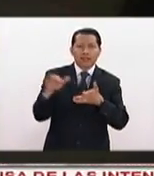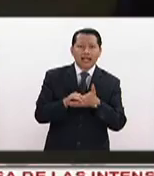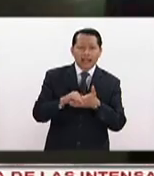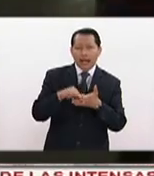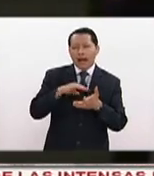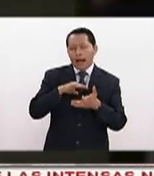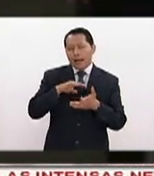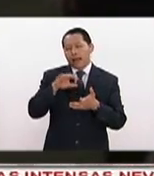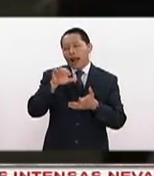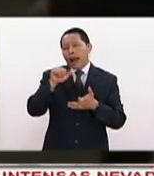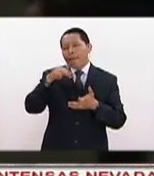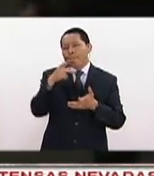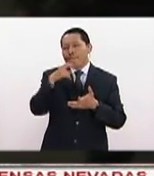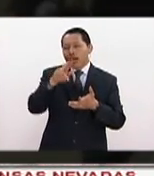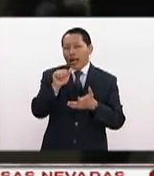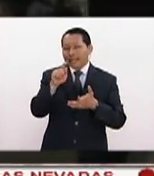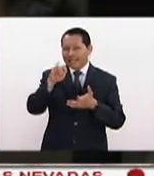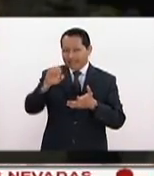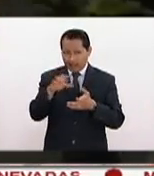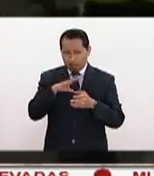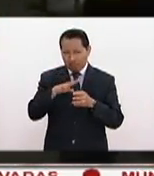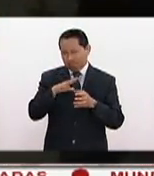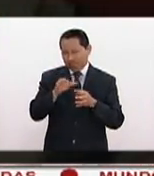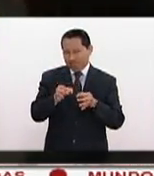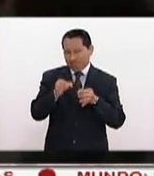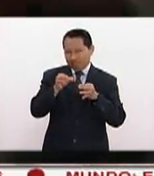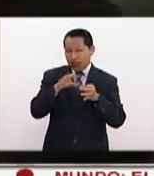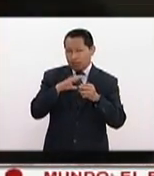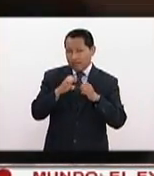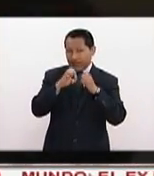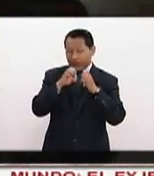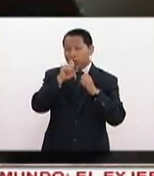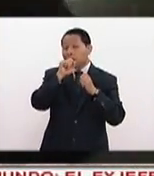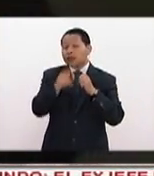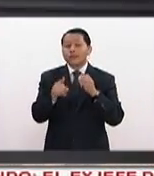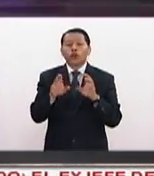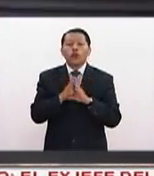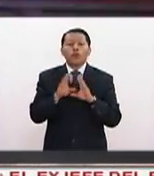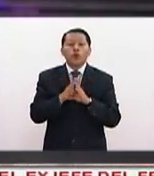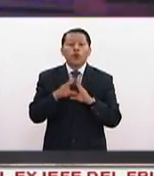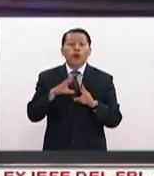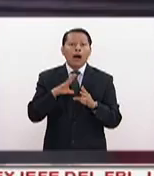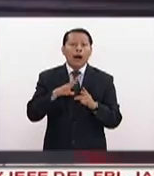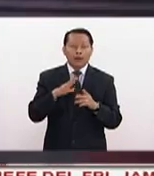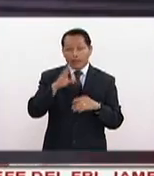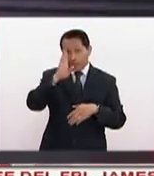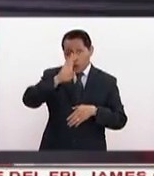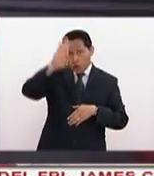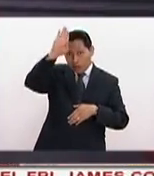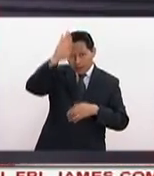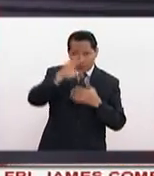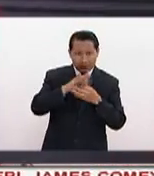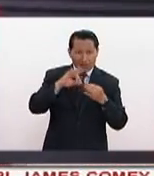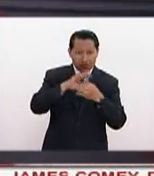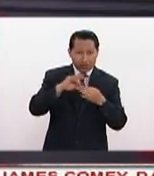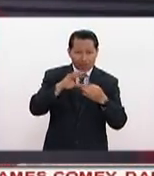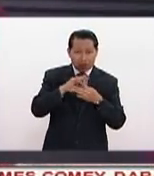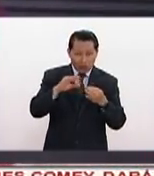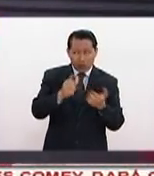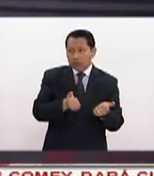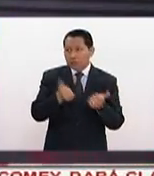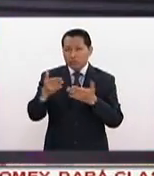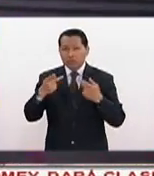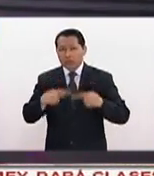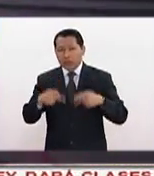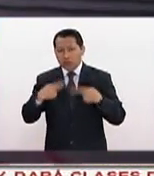Empire State. Las víctimas fueron trasladadas al hospital Bellevue, en donde, según señala el Departamento de Bomberos, se encuentran estables.